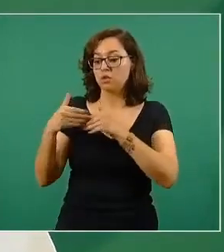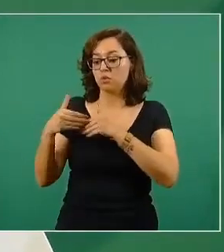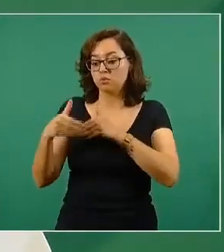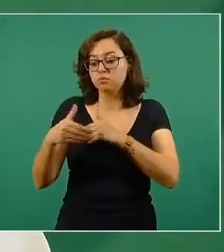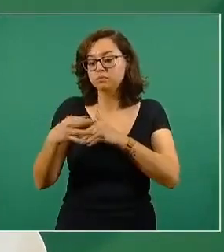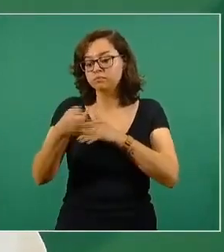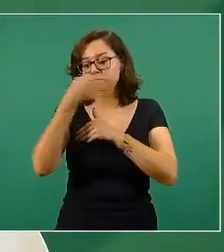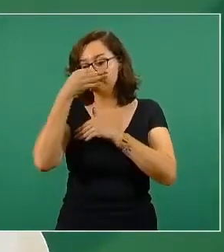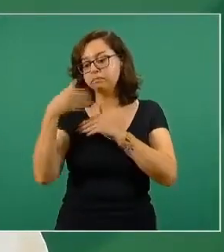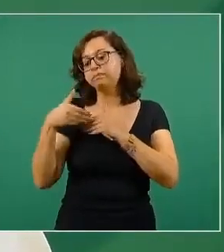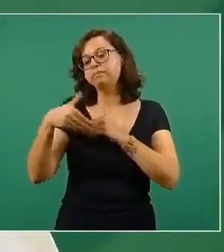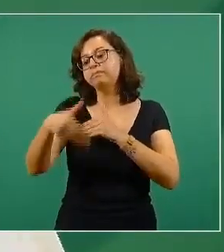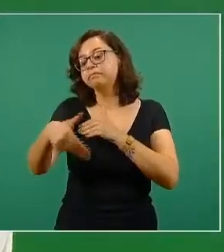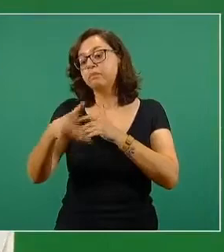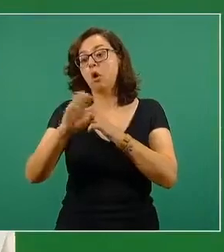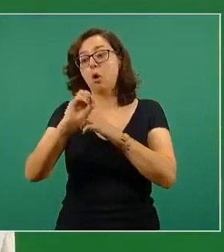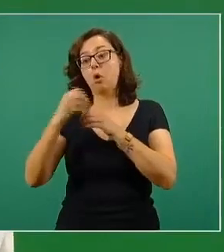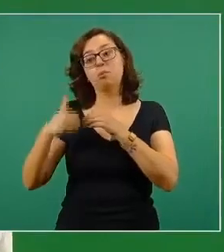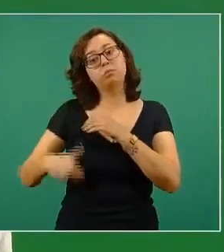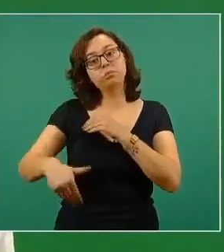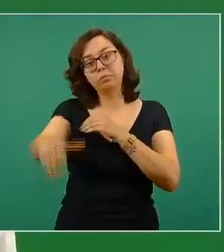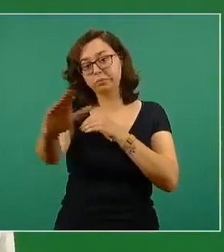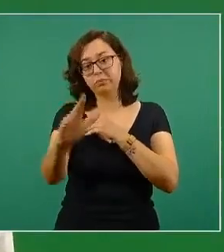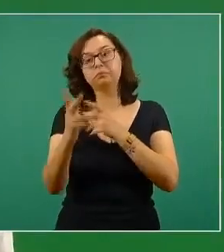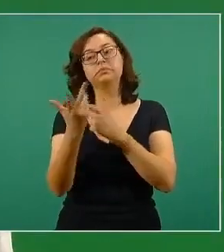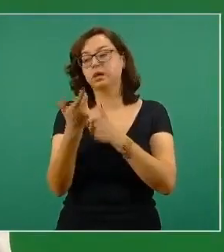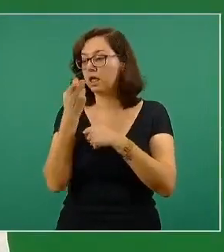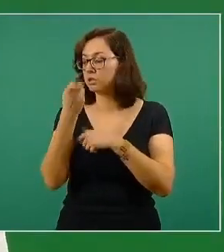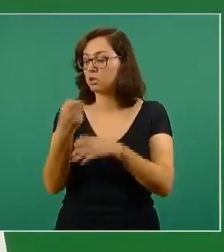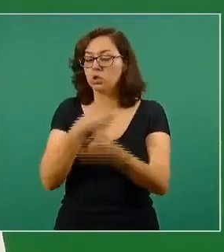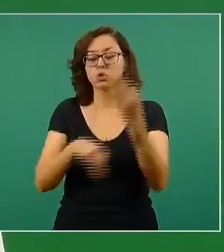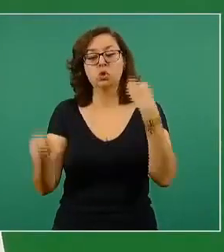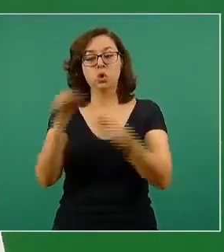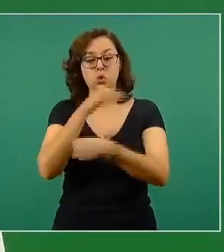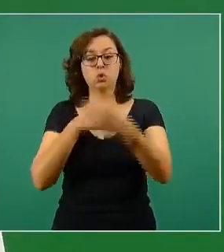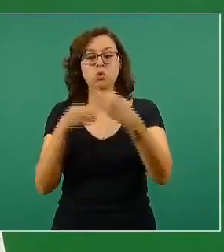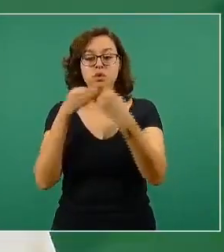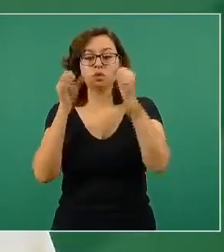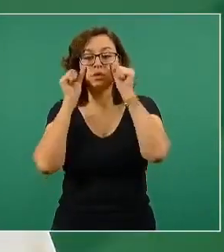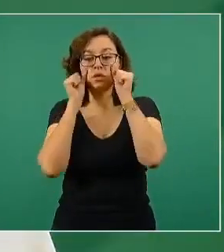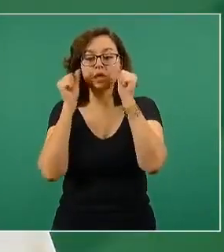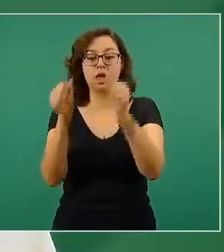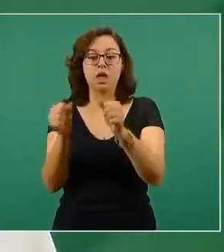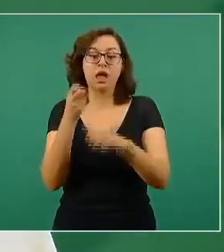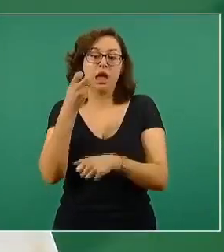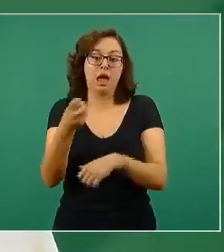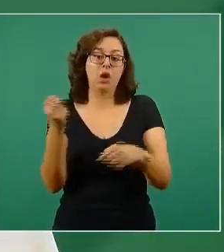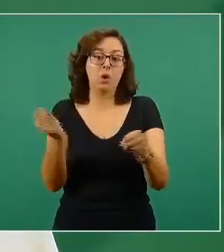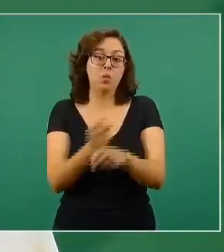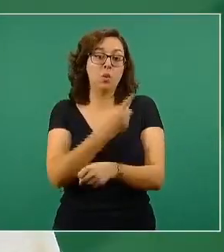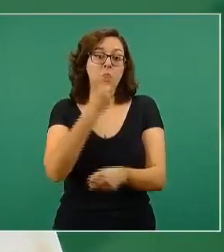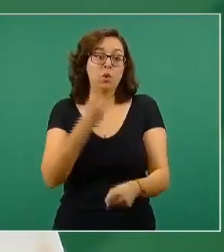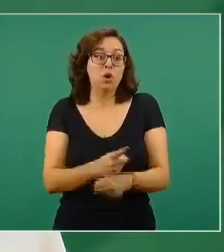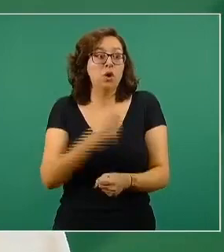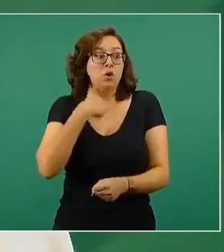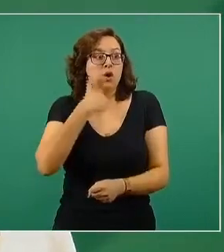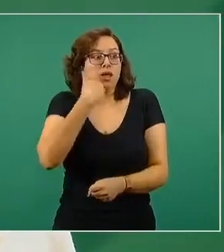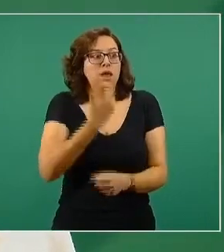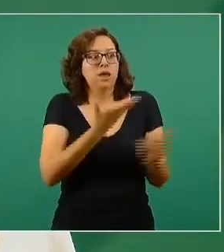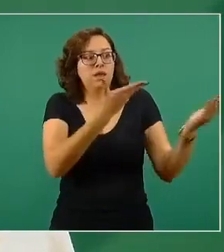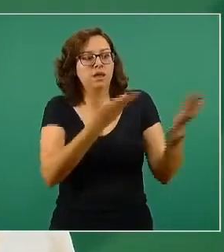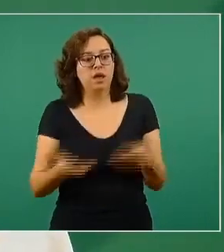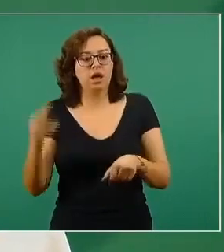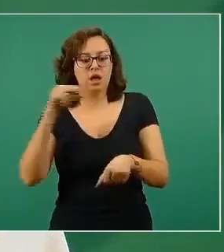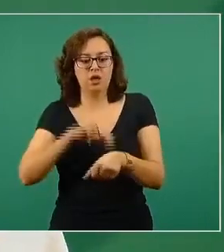mediata y otras de muy largo plazo. En ese sentido, es lo que yo quería tener la oportunidad de que el doctor Kersenovich presentara aquí, porque el